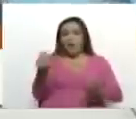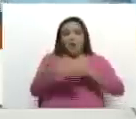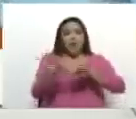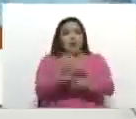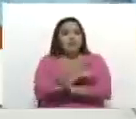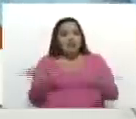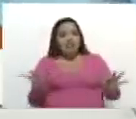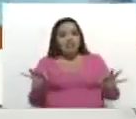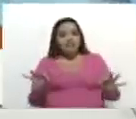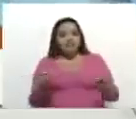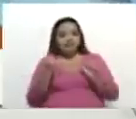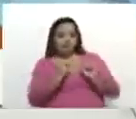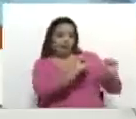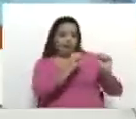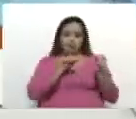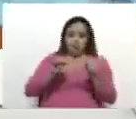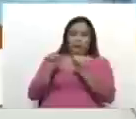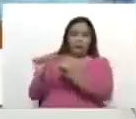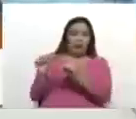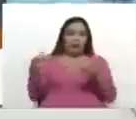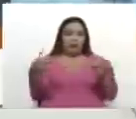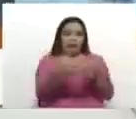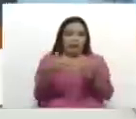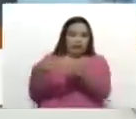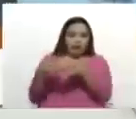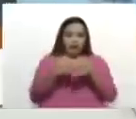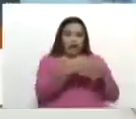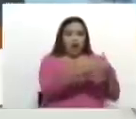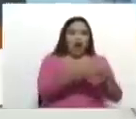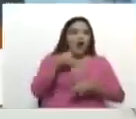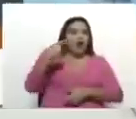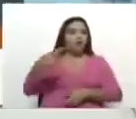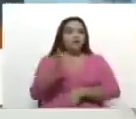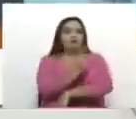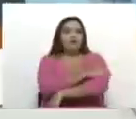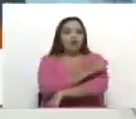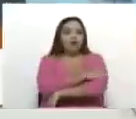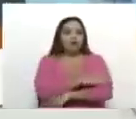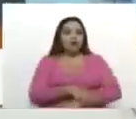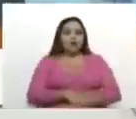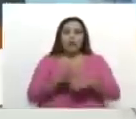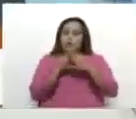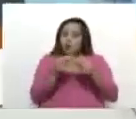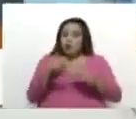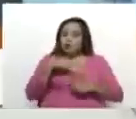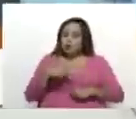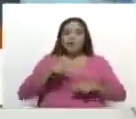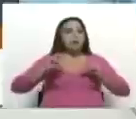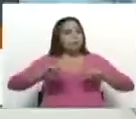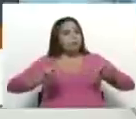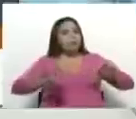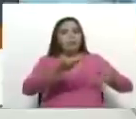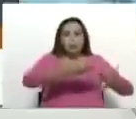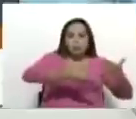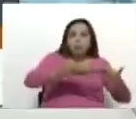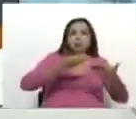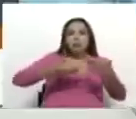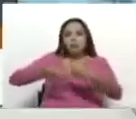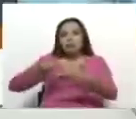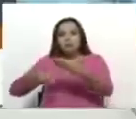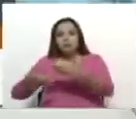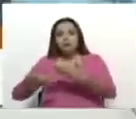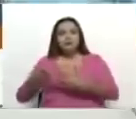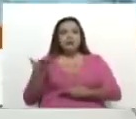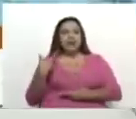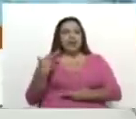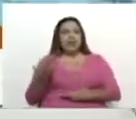Dentro de las oposiciones venezolanas y con todos y con todas hemos hablado cuando en el